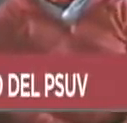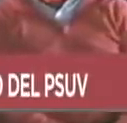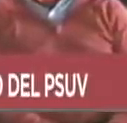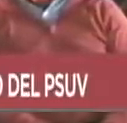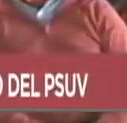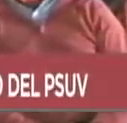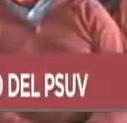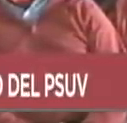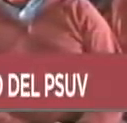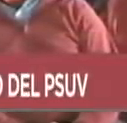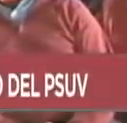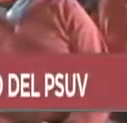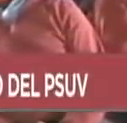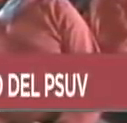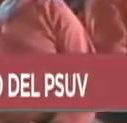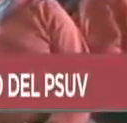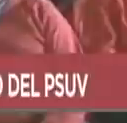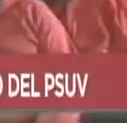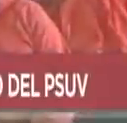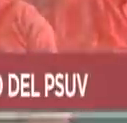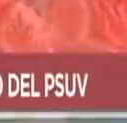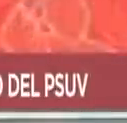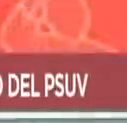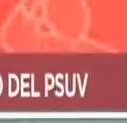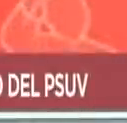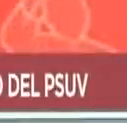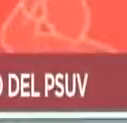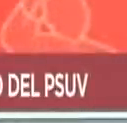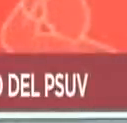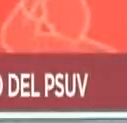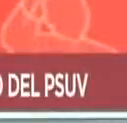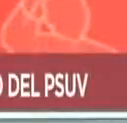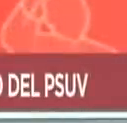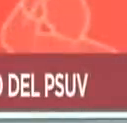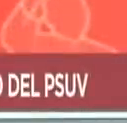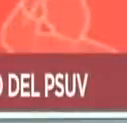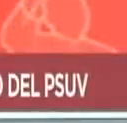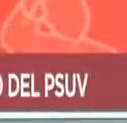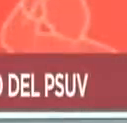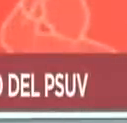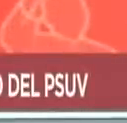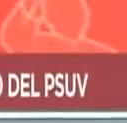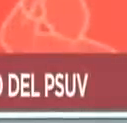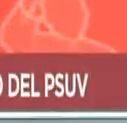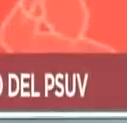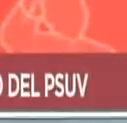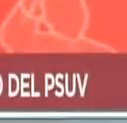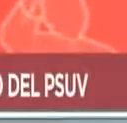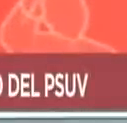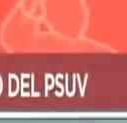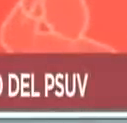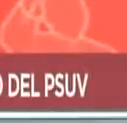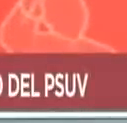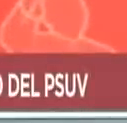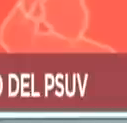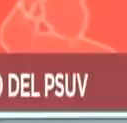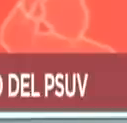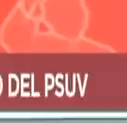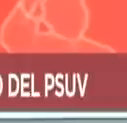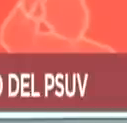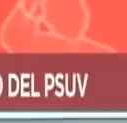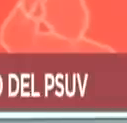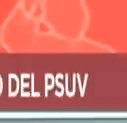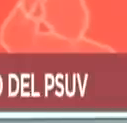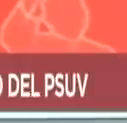de Venezuela, al Consejo Político y a la dirección nacional de la juventud del Partido Socialista Unido de